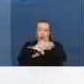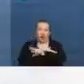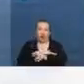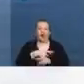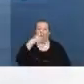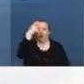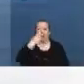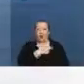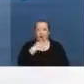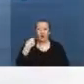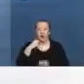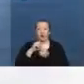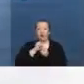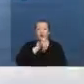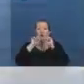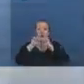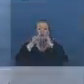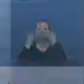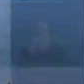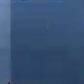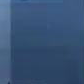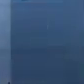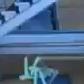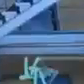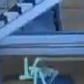en el gobierno de revolución ciudadana vamos